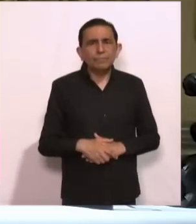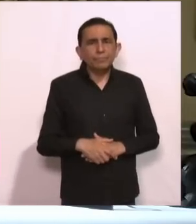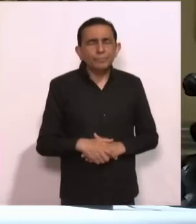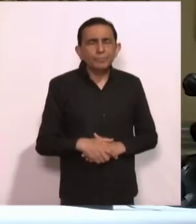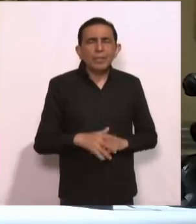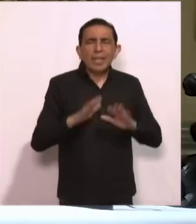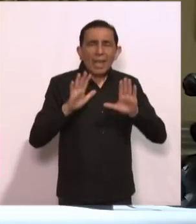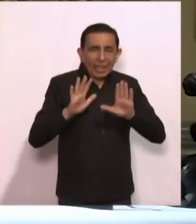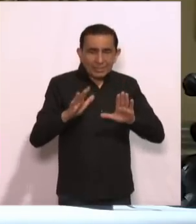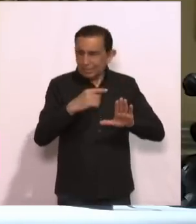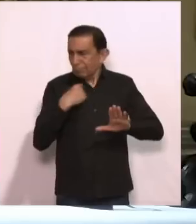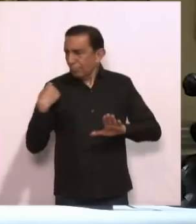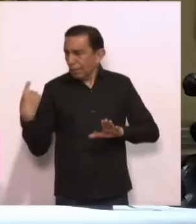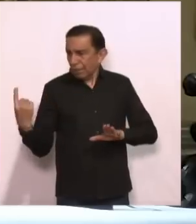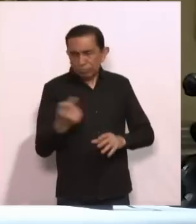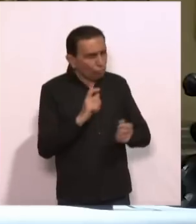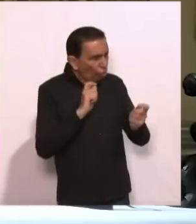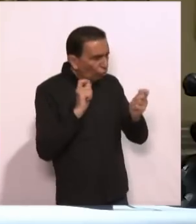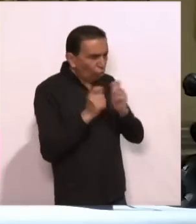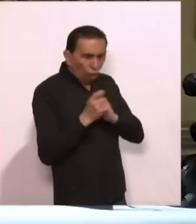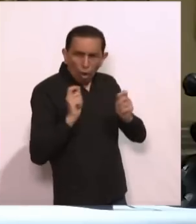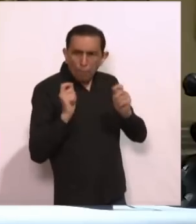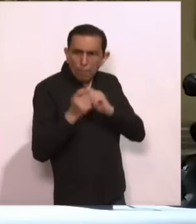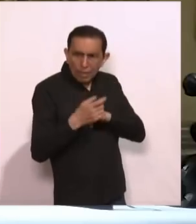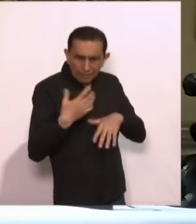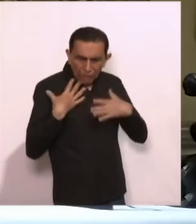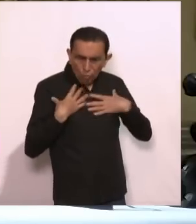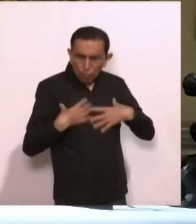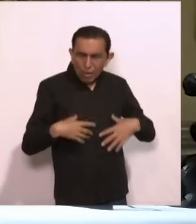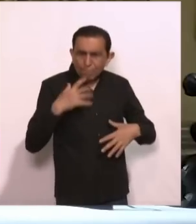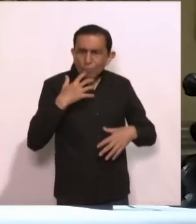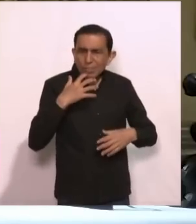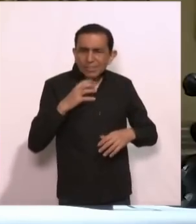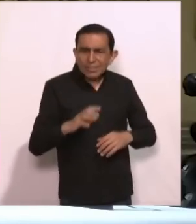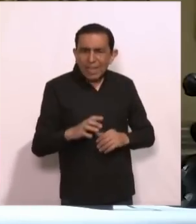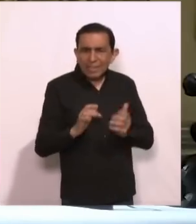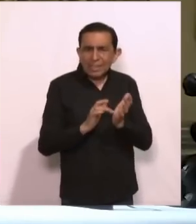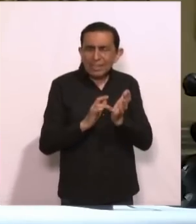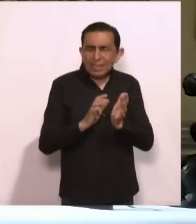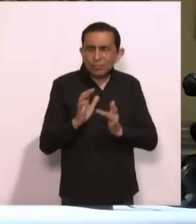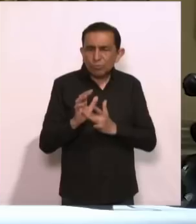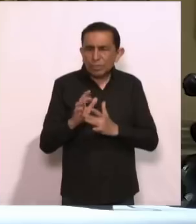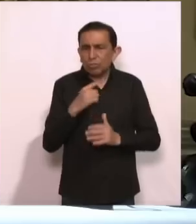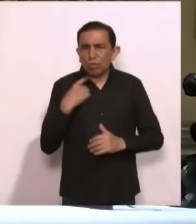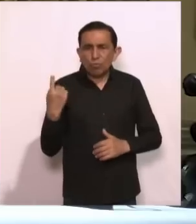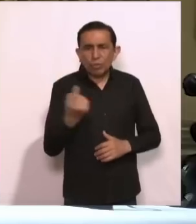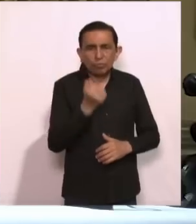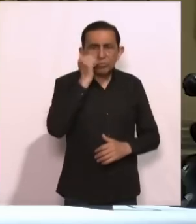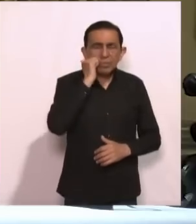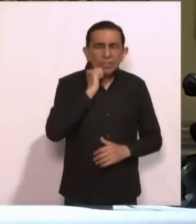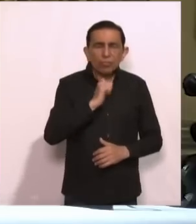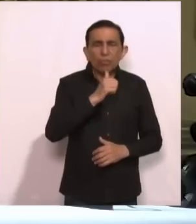de manera que se conviertan para nosotros en el cuerpo y la sangre de Jesucristo nuestro